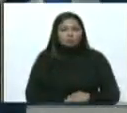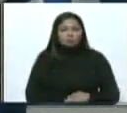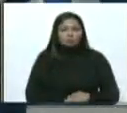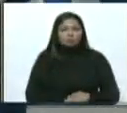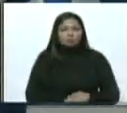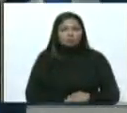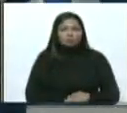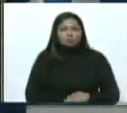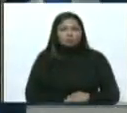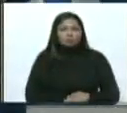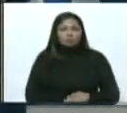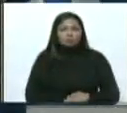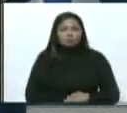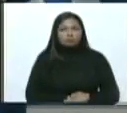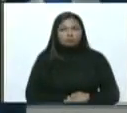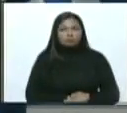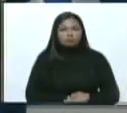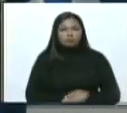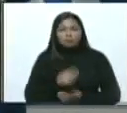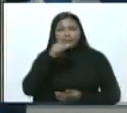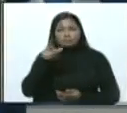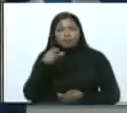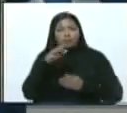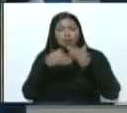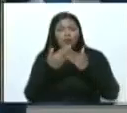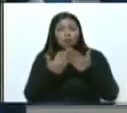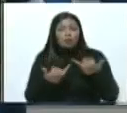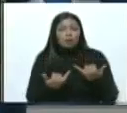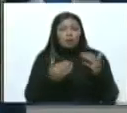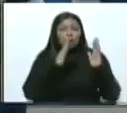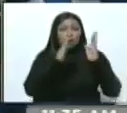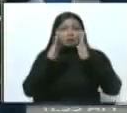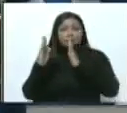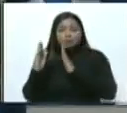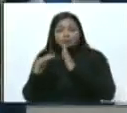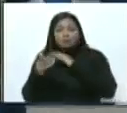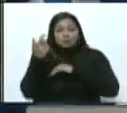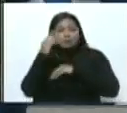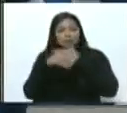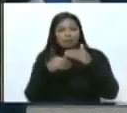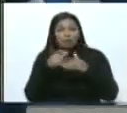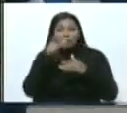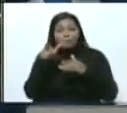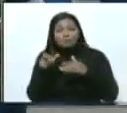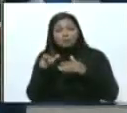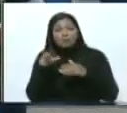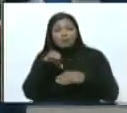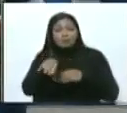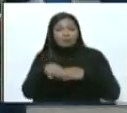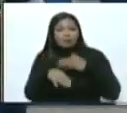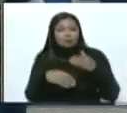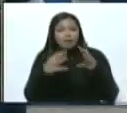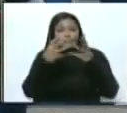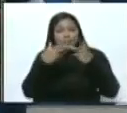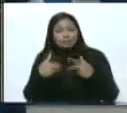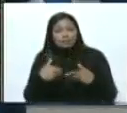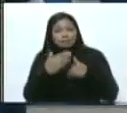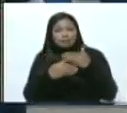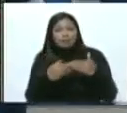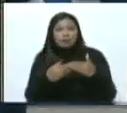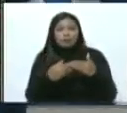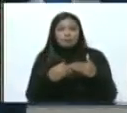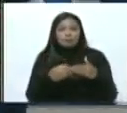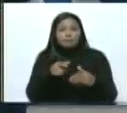Cuando digo delincuencia organizada es porque hay detrás, de seguro, algún agente del Estado, empresarios de maletín corruptos